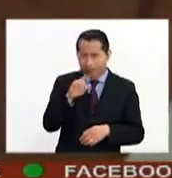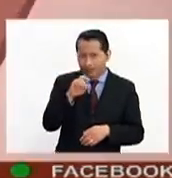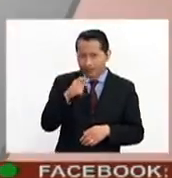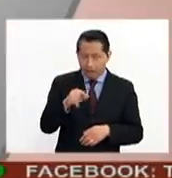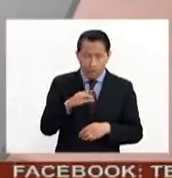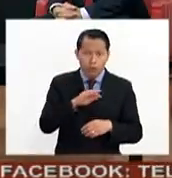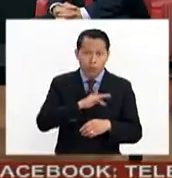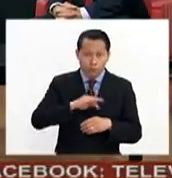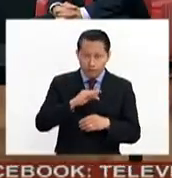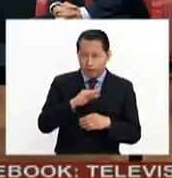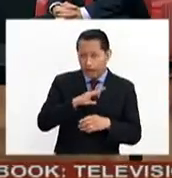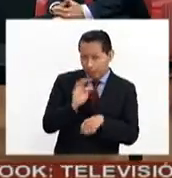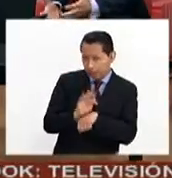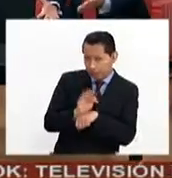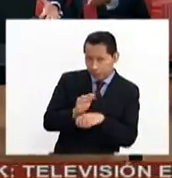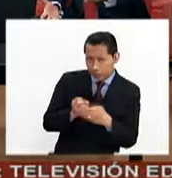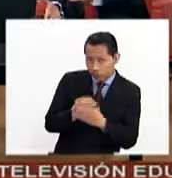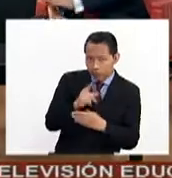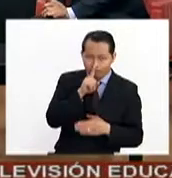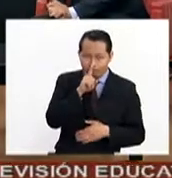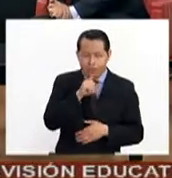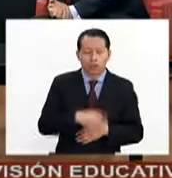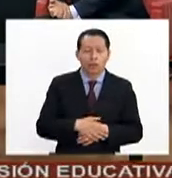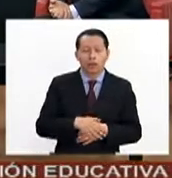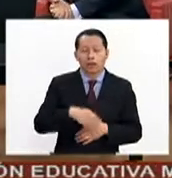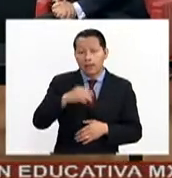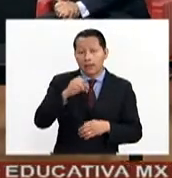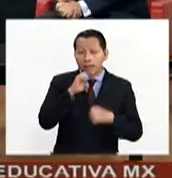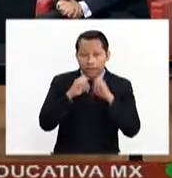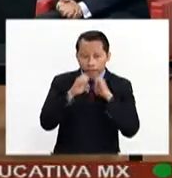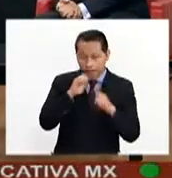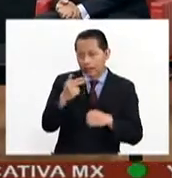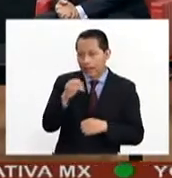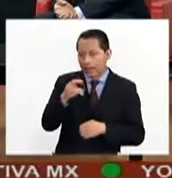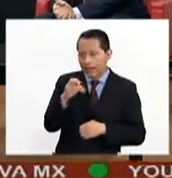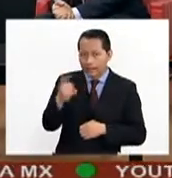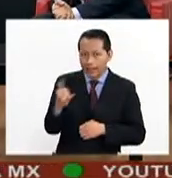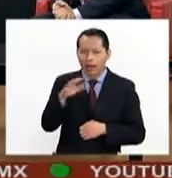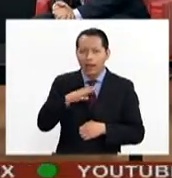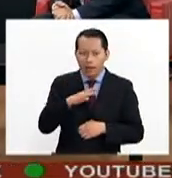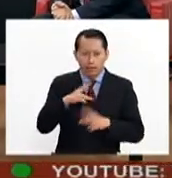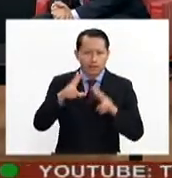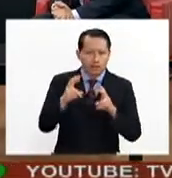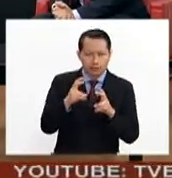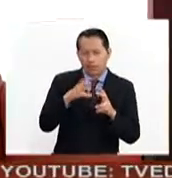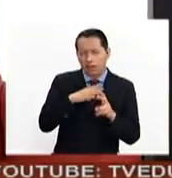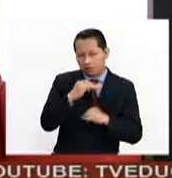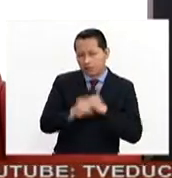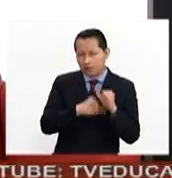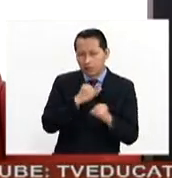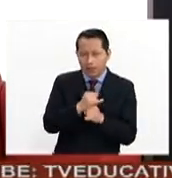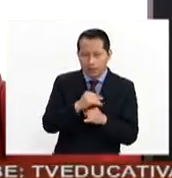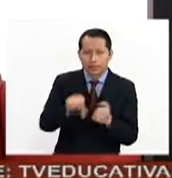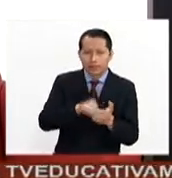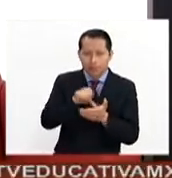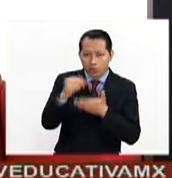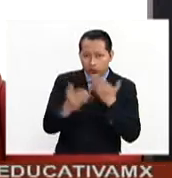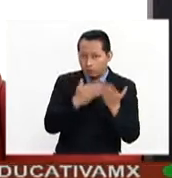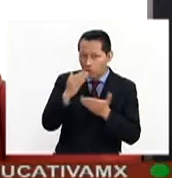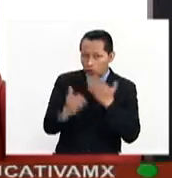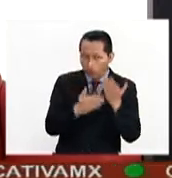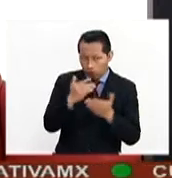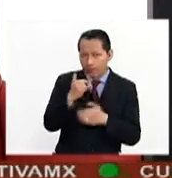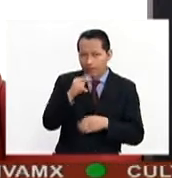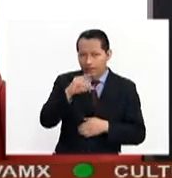Vieita. En entrevista para México al Día, Ecri Colmenares, directora de Asuntos Internacionales del Centro de Estudios